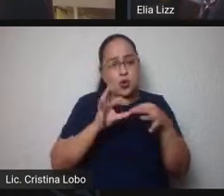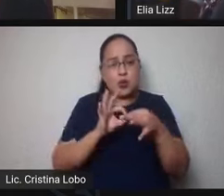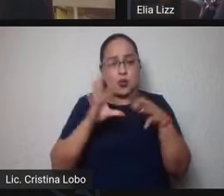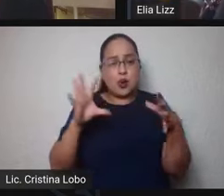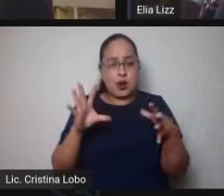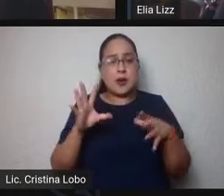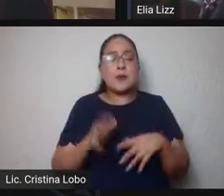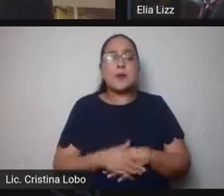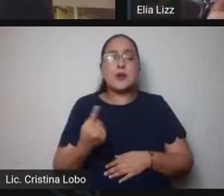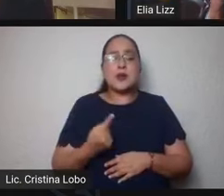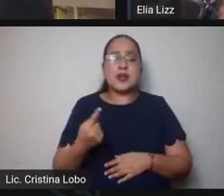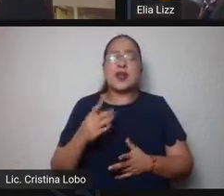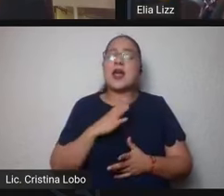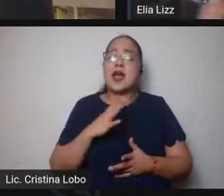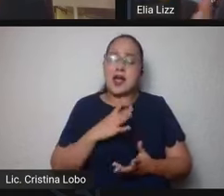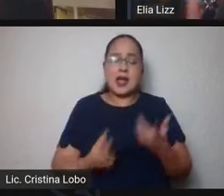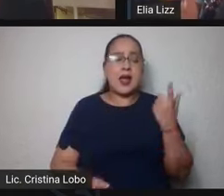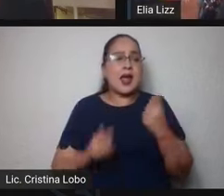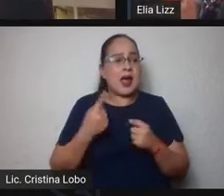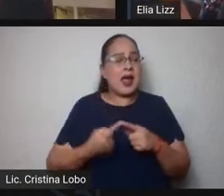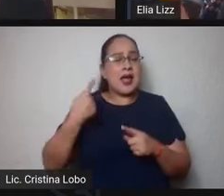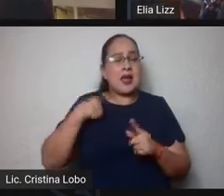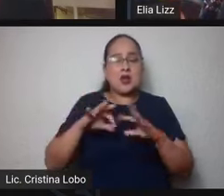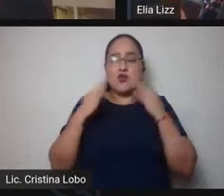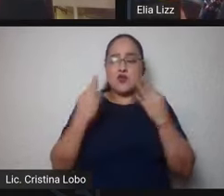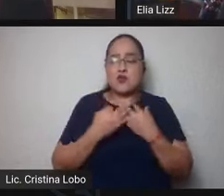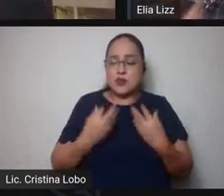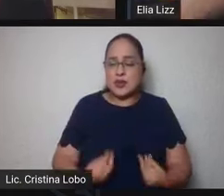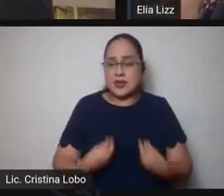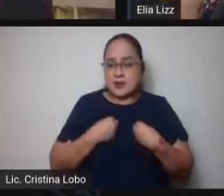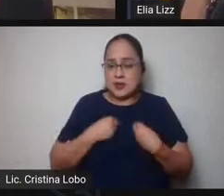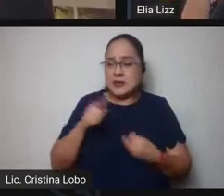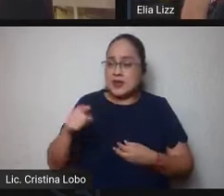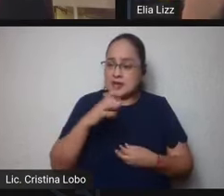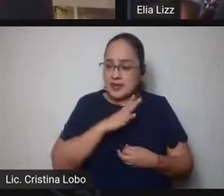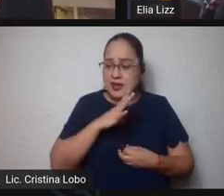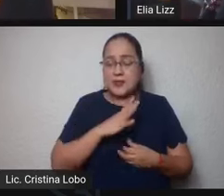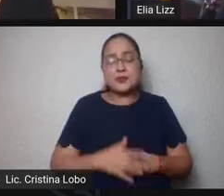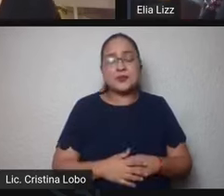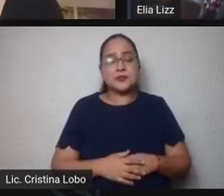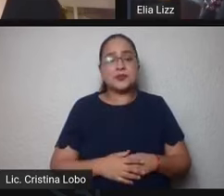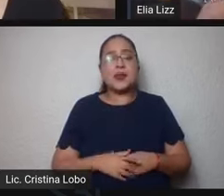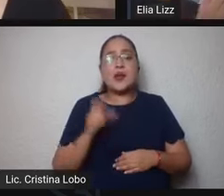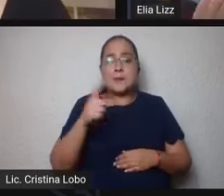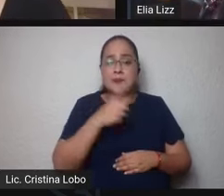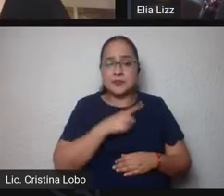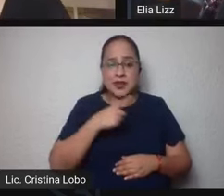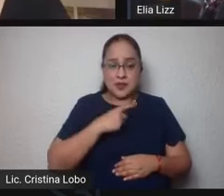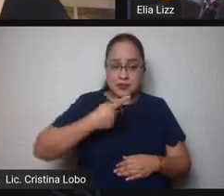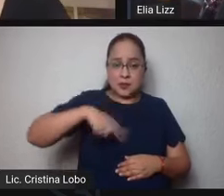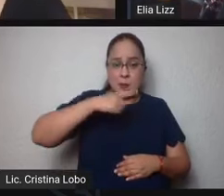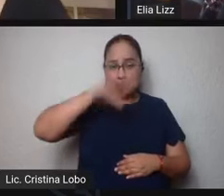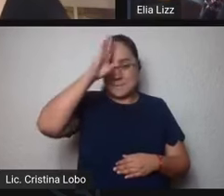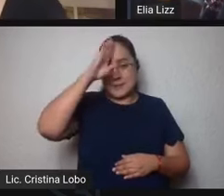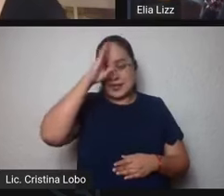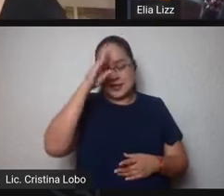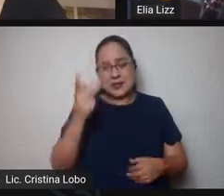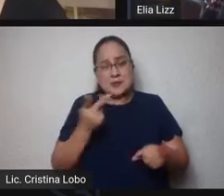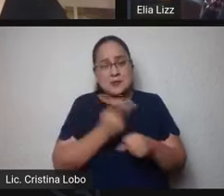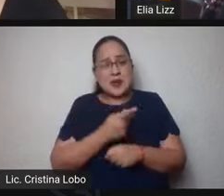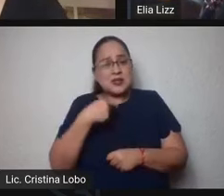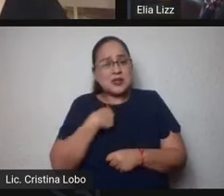resultado de ciertos sistemas, estilos de vida que traemos. Y tenemos que pensar, ¿qué va a pasar cuando yo sea